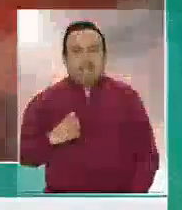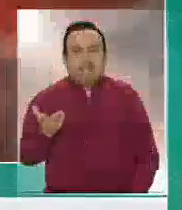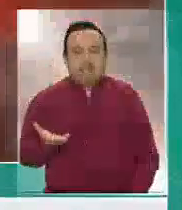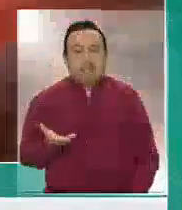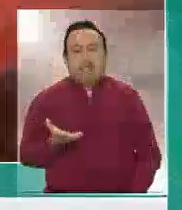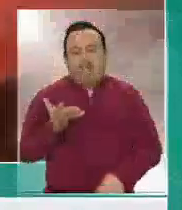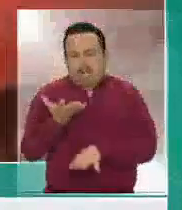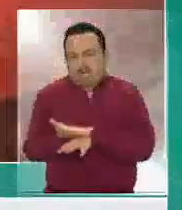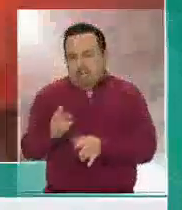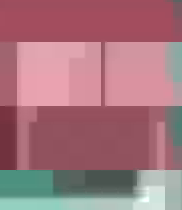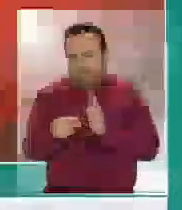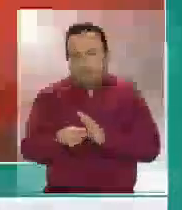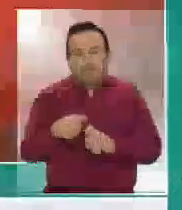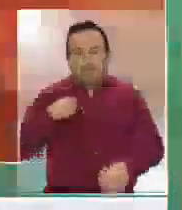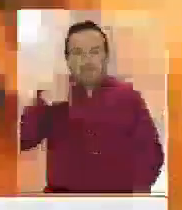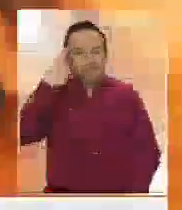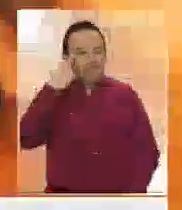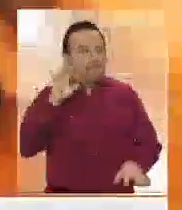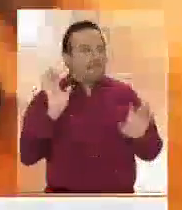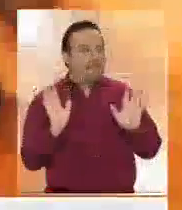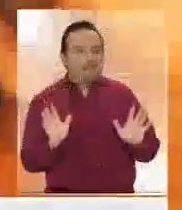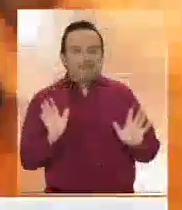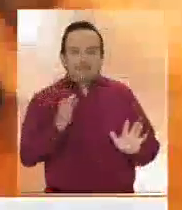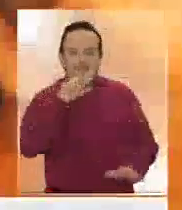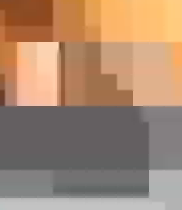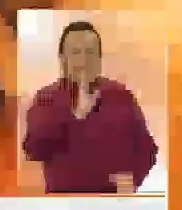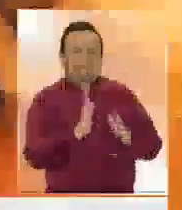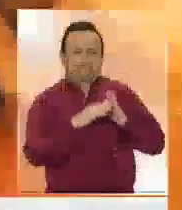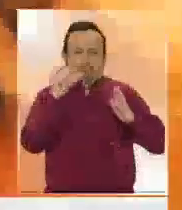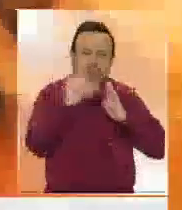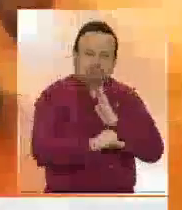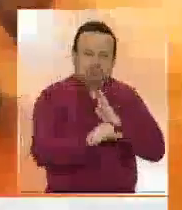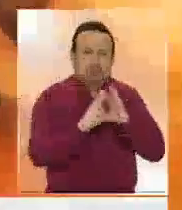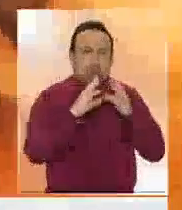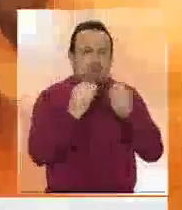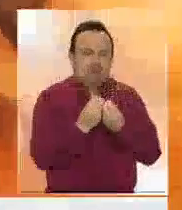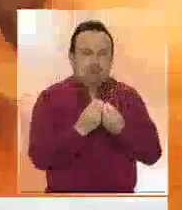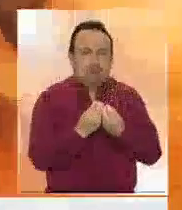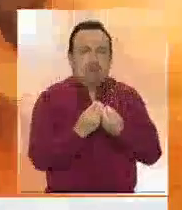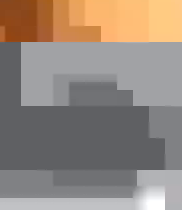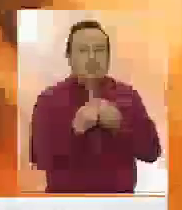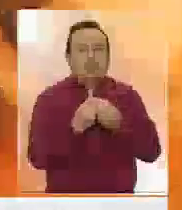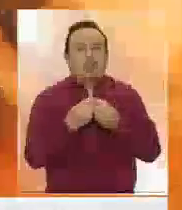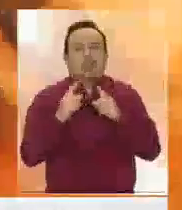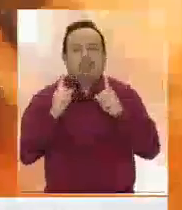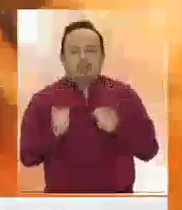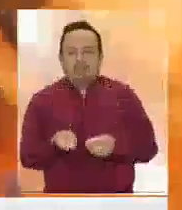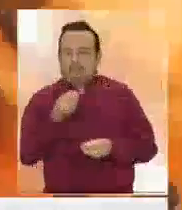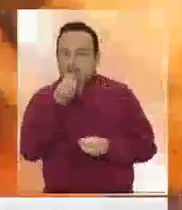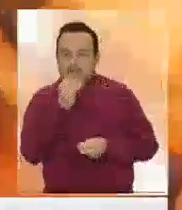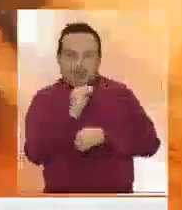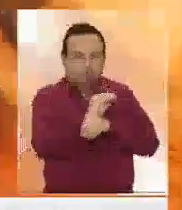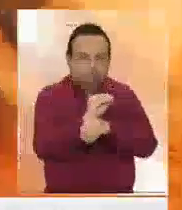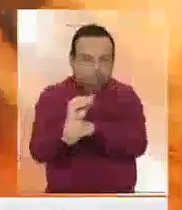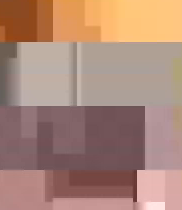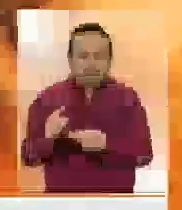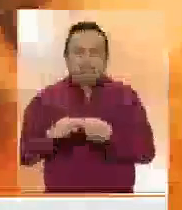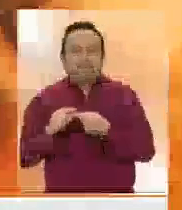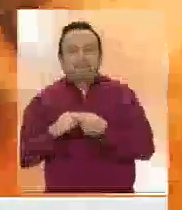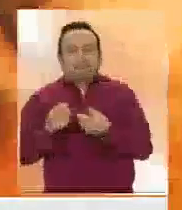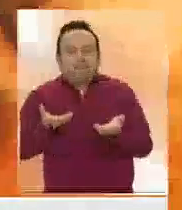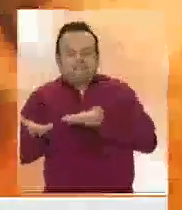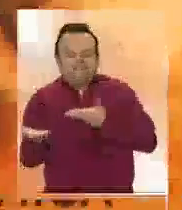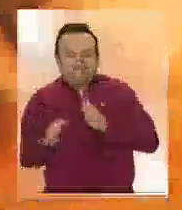igual problemas, o sea, esto no es llegar y decretar cuarentena total. Hay que proveer la cadena alimenticia, los